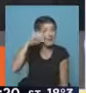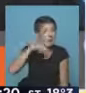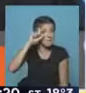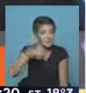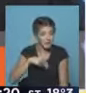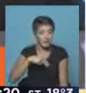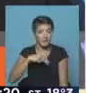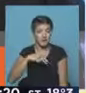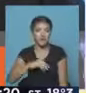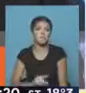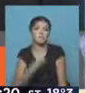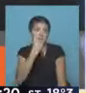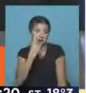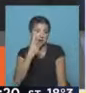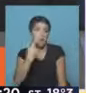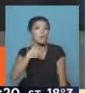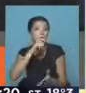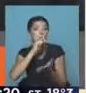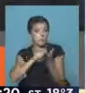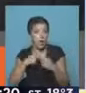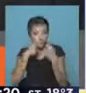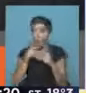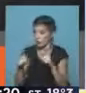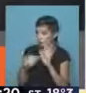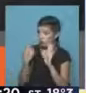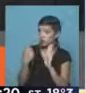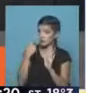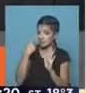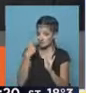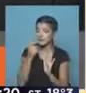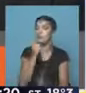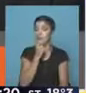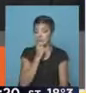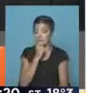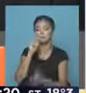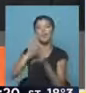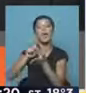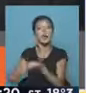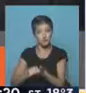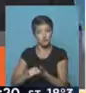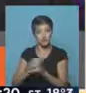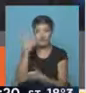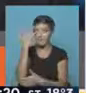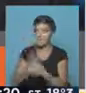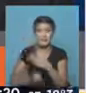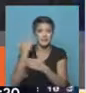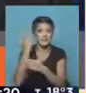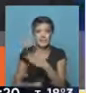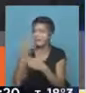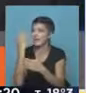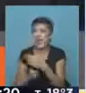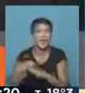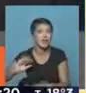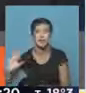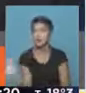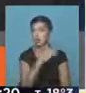mucho más arriba de lo que dicen las encuestas. Otro dato interesante. Las encuestas se vienen equivocando en todas las